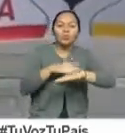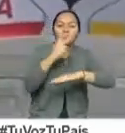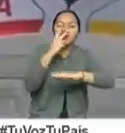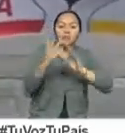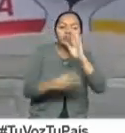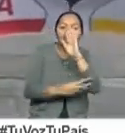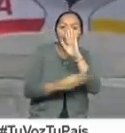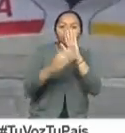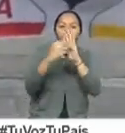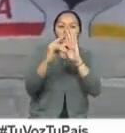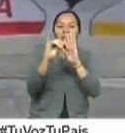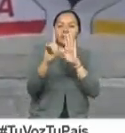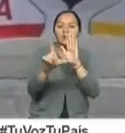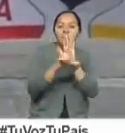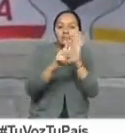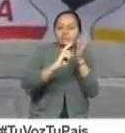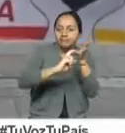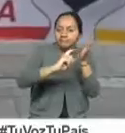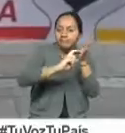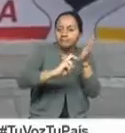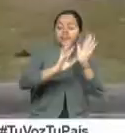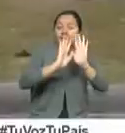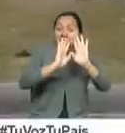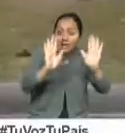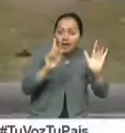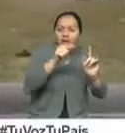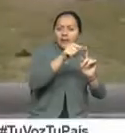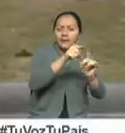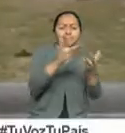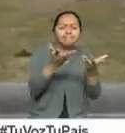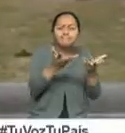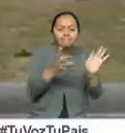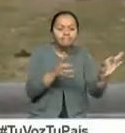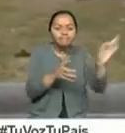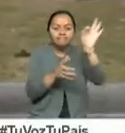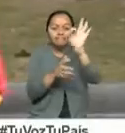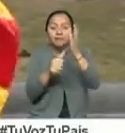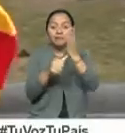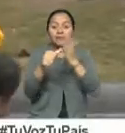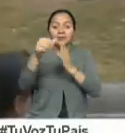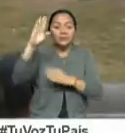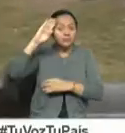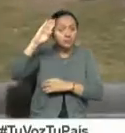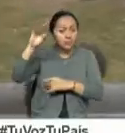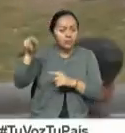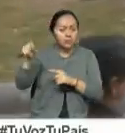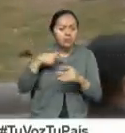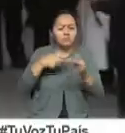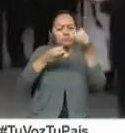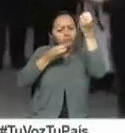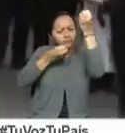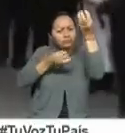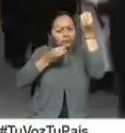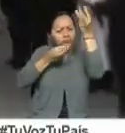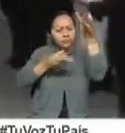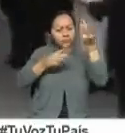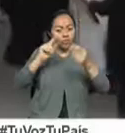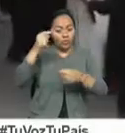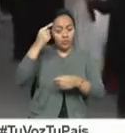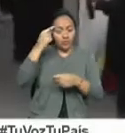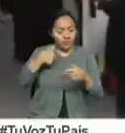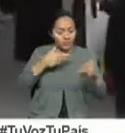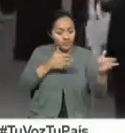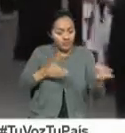extracción ilícita de minerales. Como resultado del encuentro, el ministro del Interior, César Navas, informó que el Ejecutivo tomará